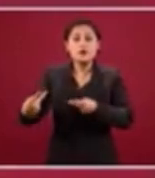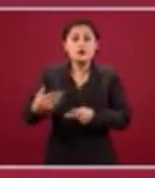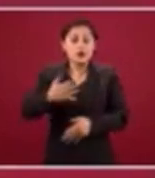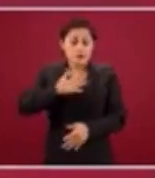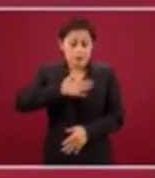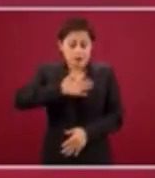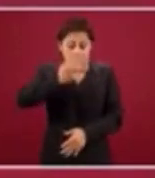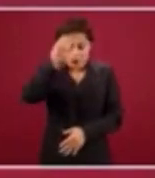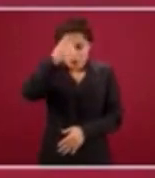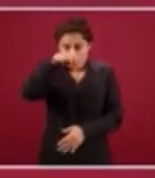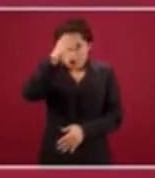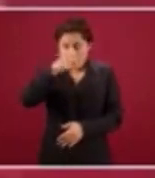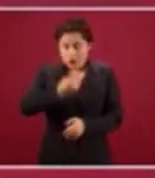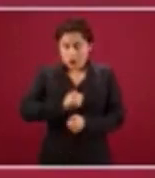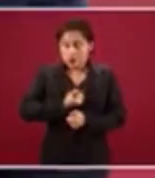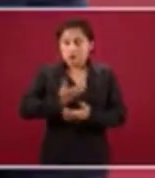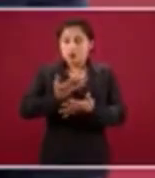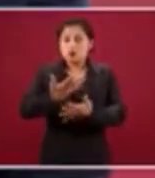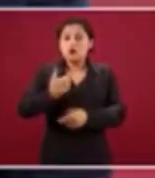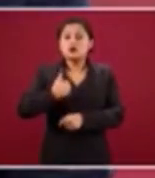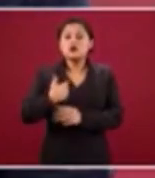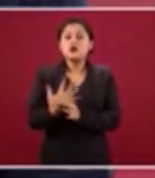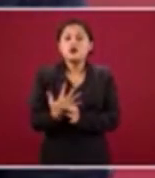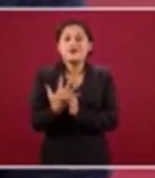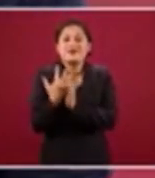que eso se tenía que parar.